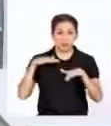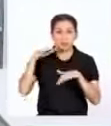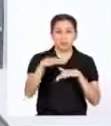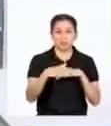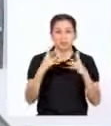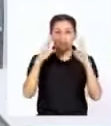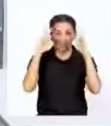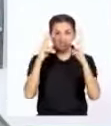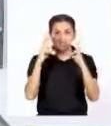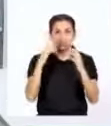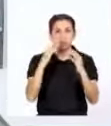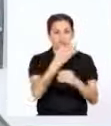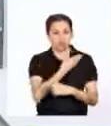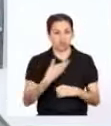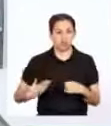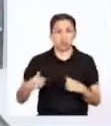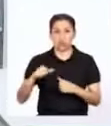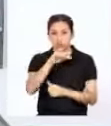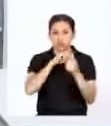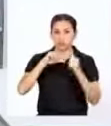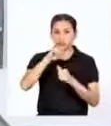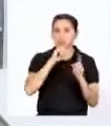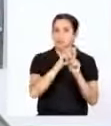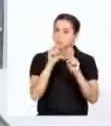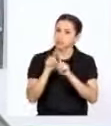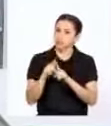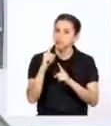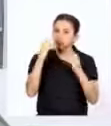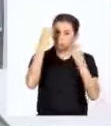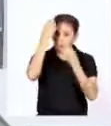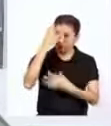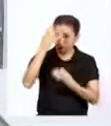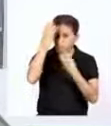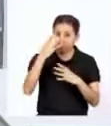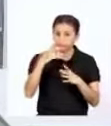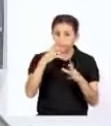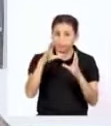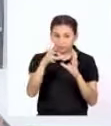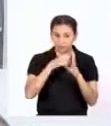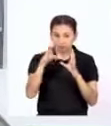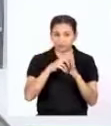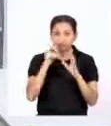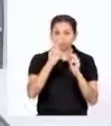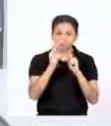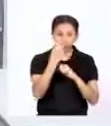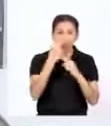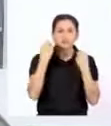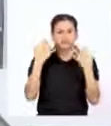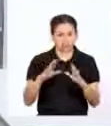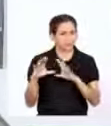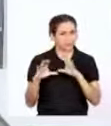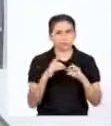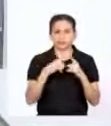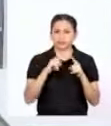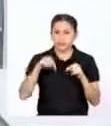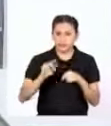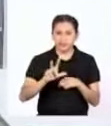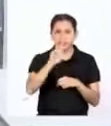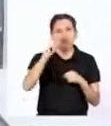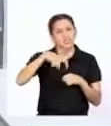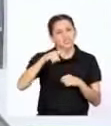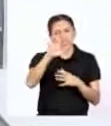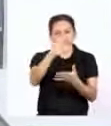primer paso, identificar el asunto público, y el segundo paso, de buscar información, ya los tenemos completados. Pero justo para este